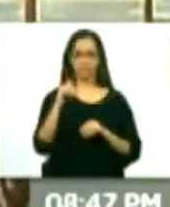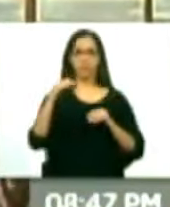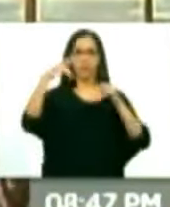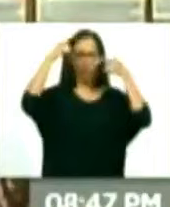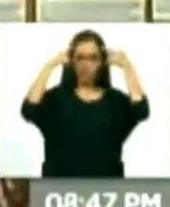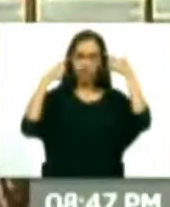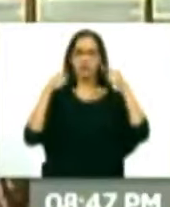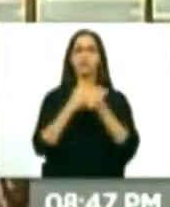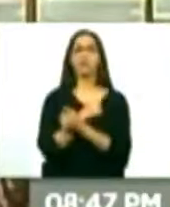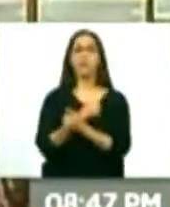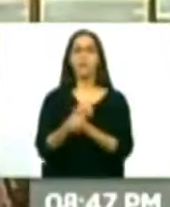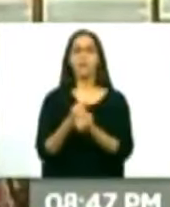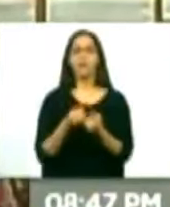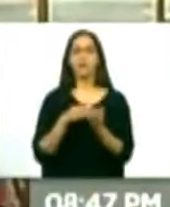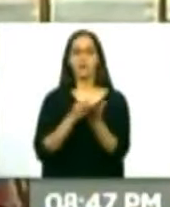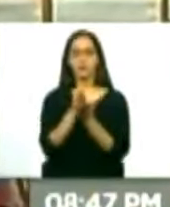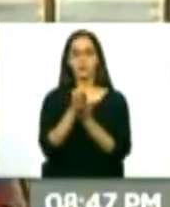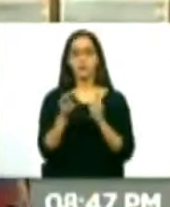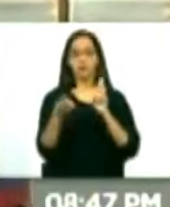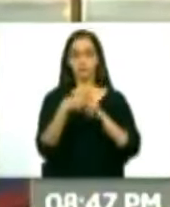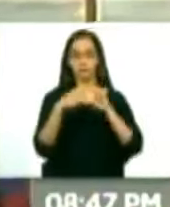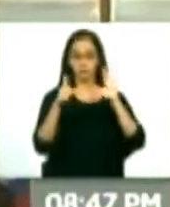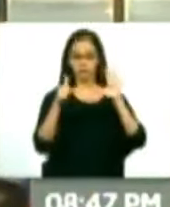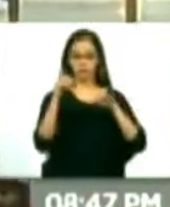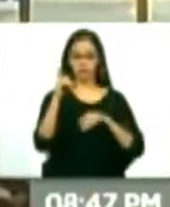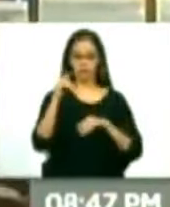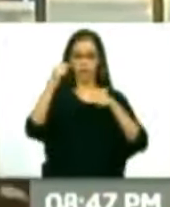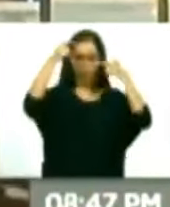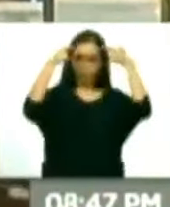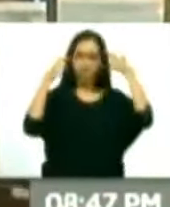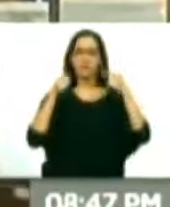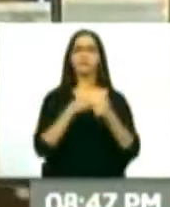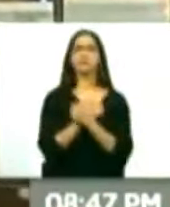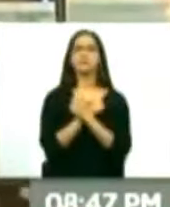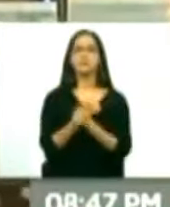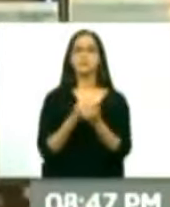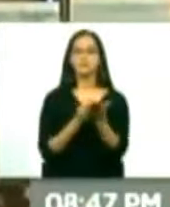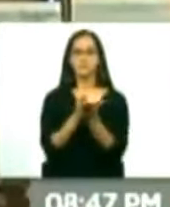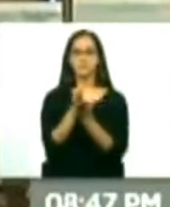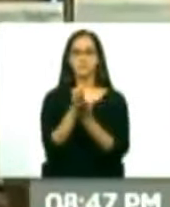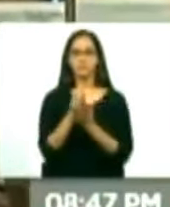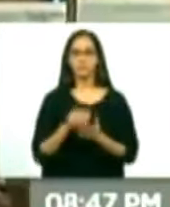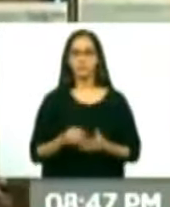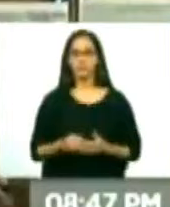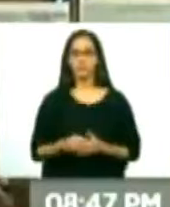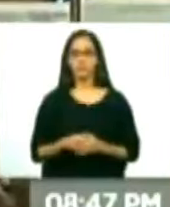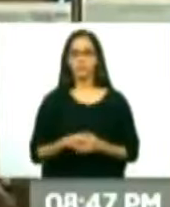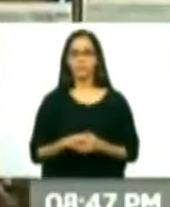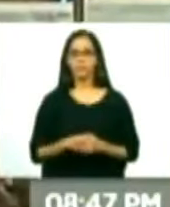y lealtad. Numeral 6D, con Chávez por amor y lealtad.